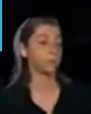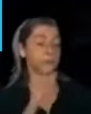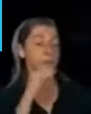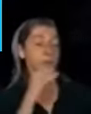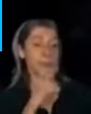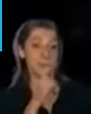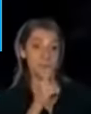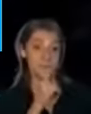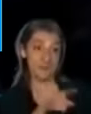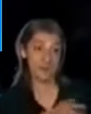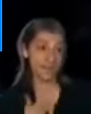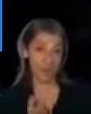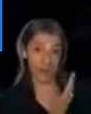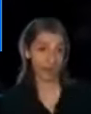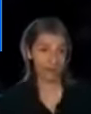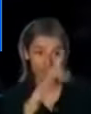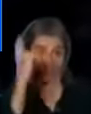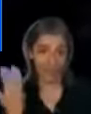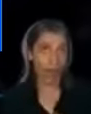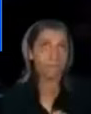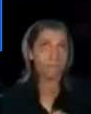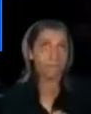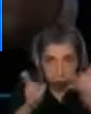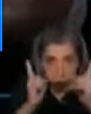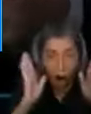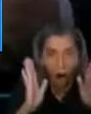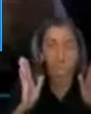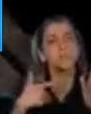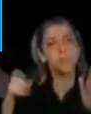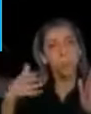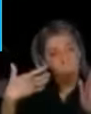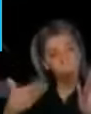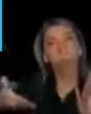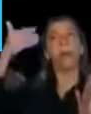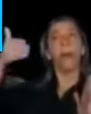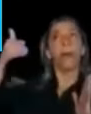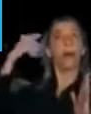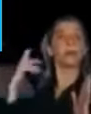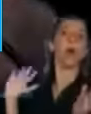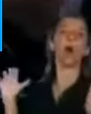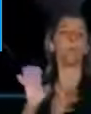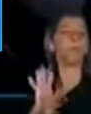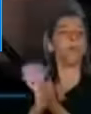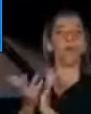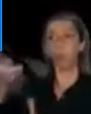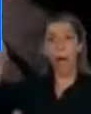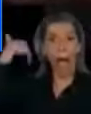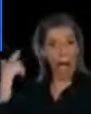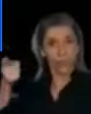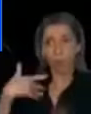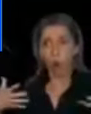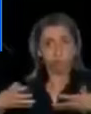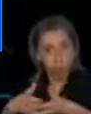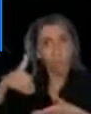FBI local, ¿sí? O de cuestiones que, viste, que por ahí, si ya están, ¿por qué no las hacen? O cosas que suenan,